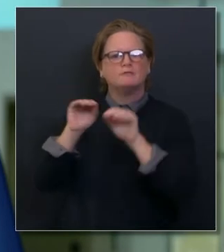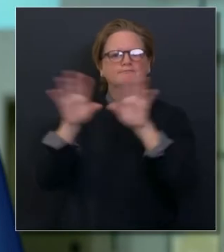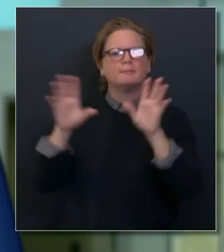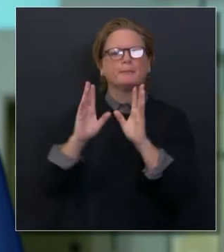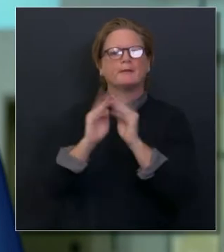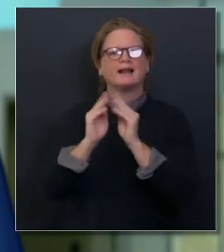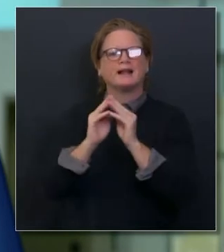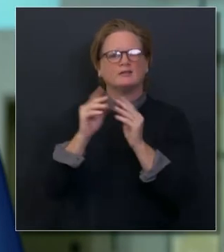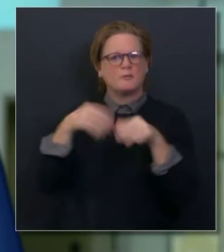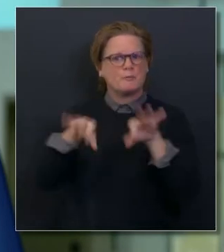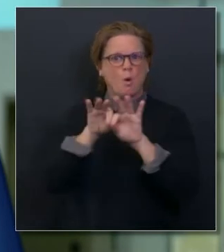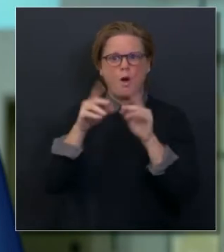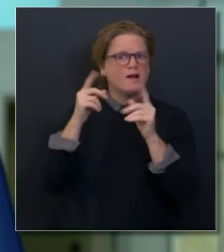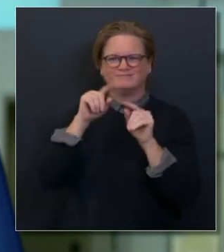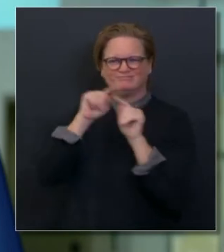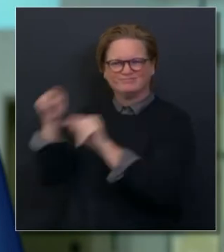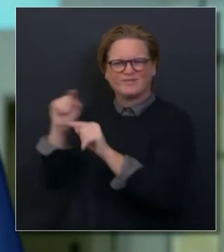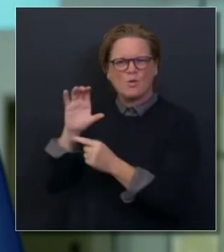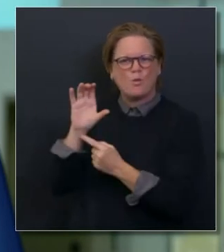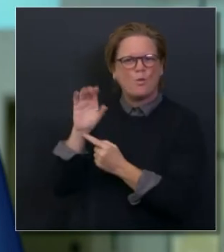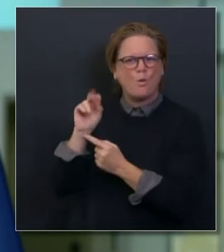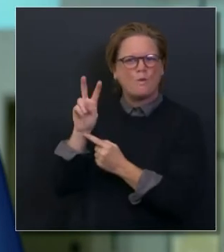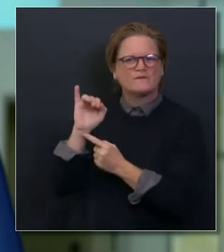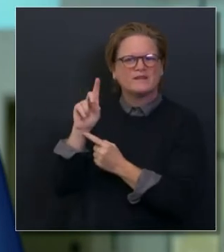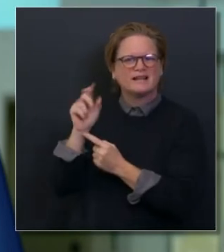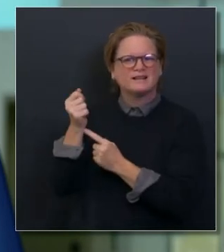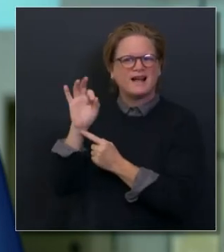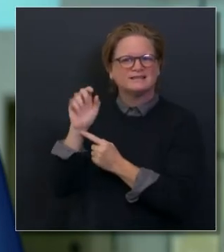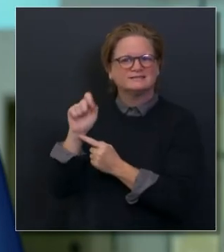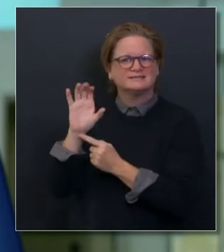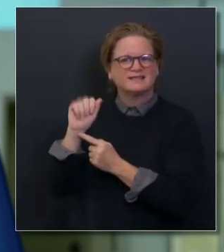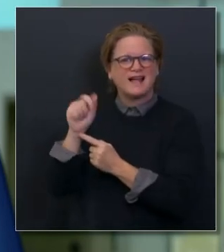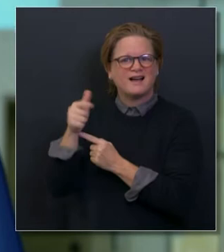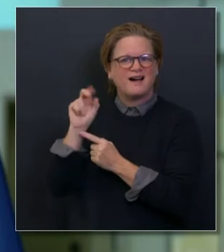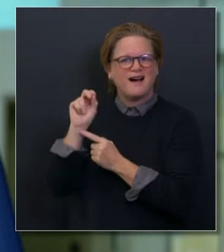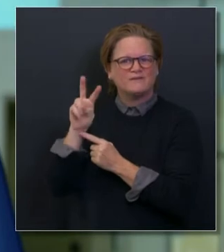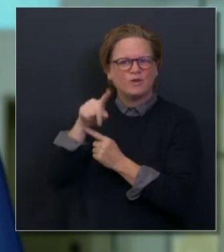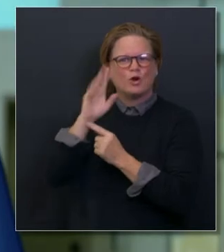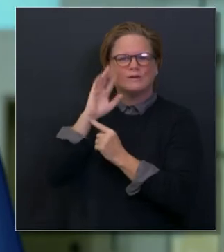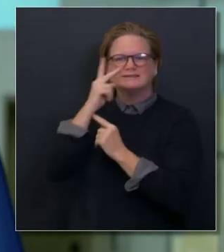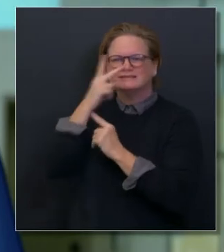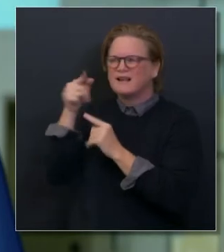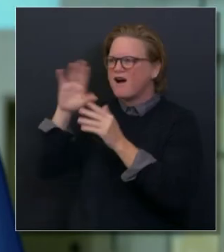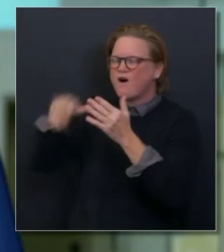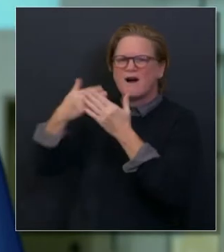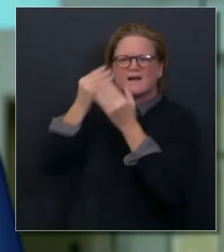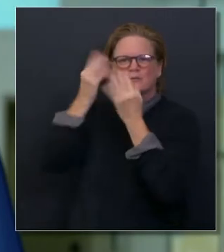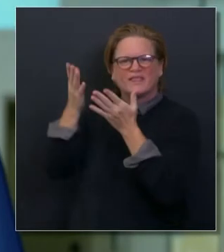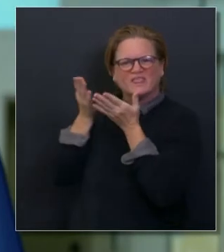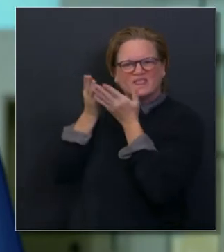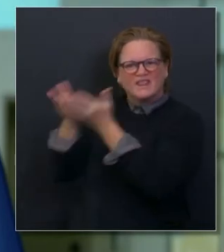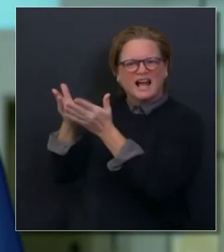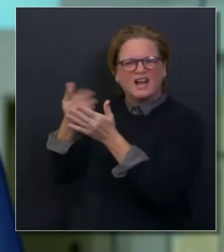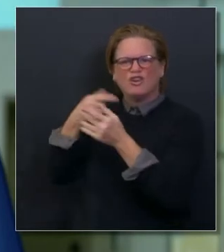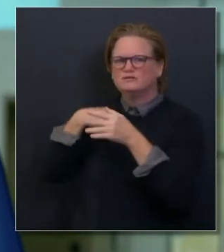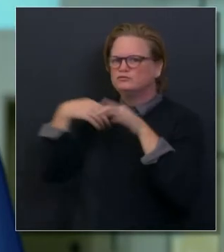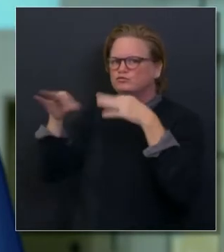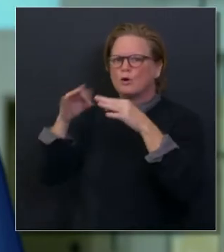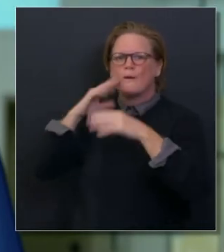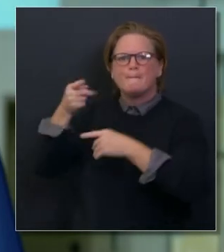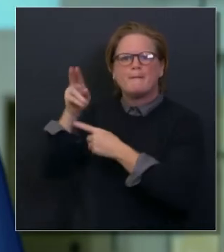covid19.ca.gov para aprender sobre su próxima reunión. Y usted en tiempo real puede aprender